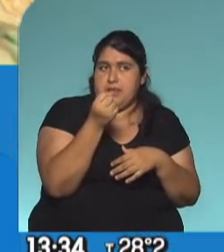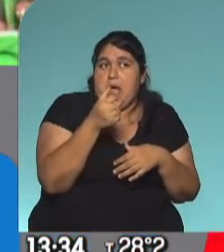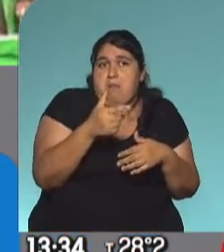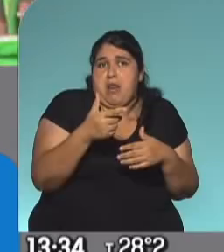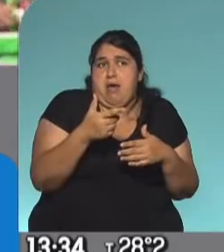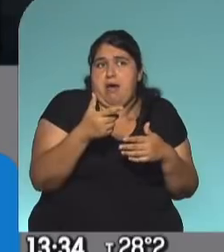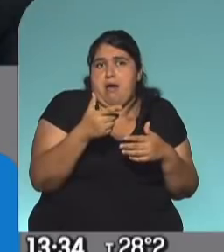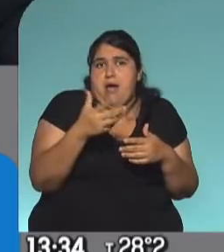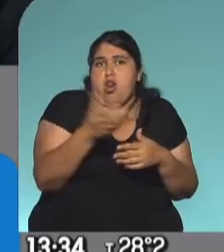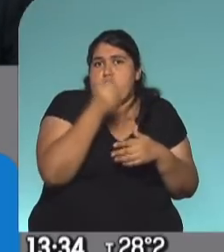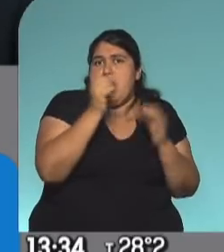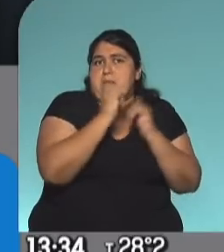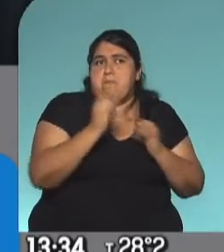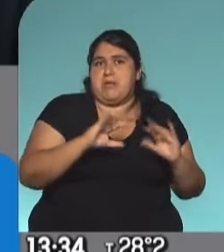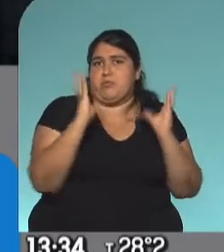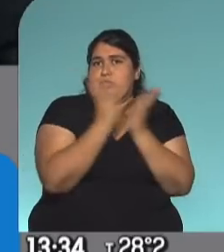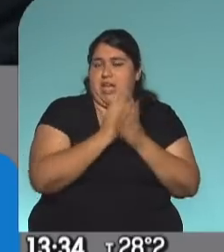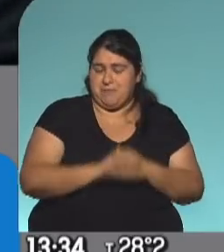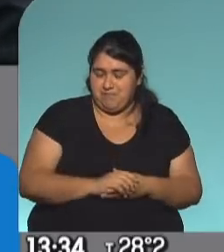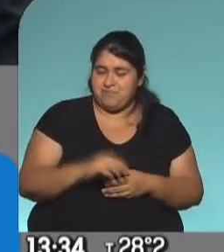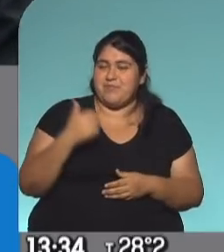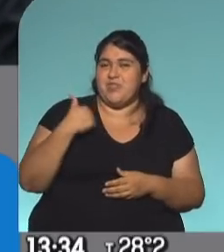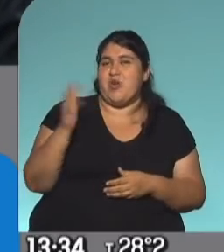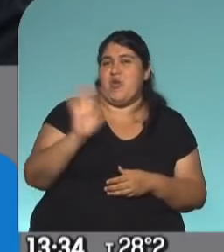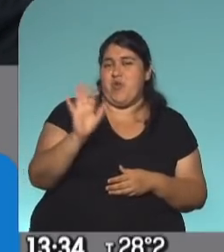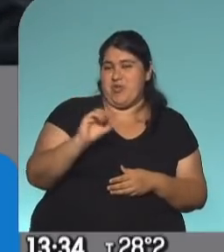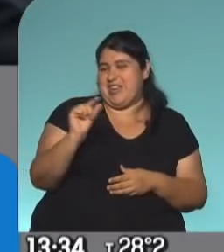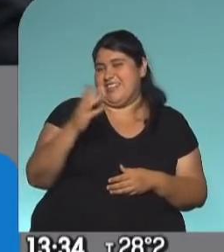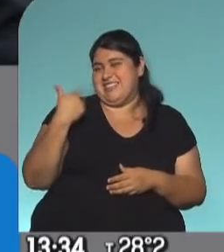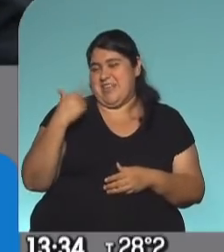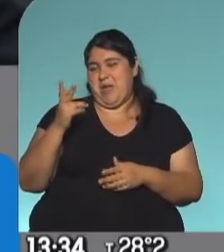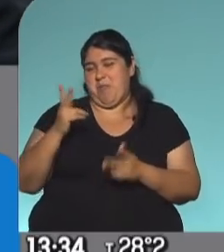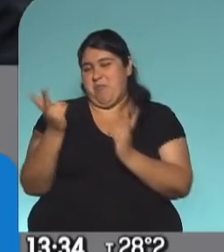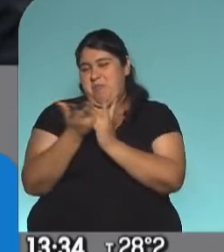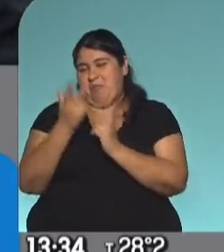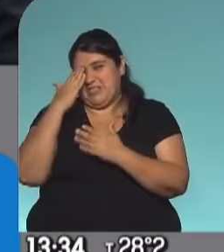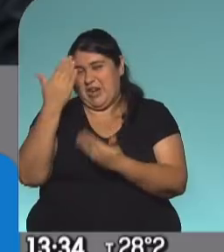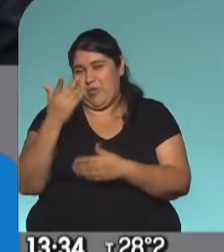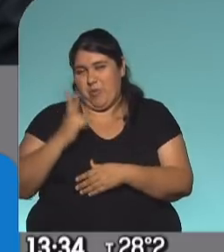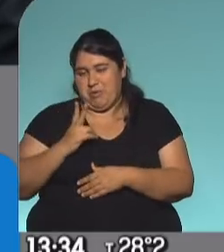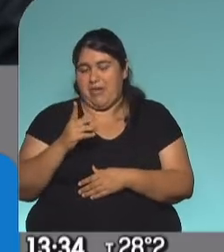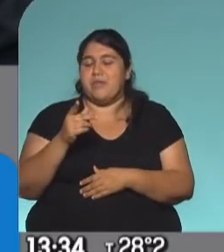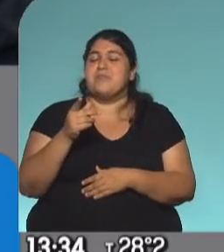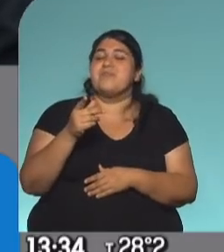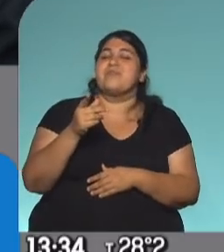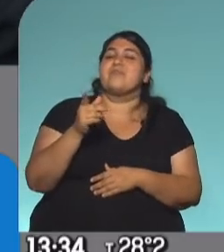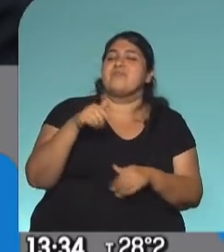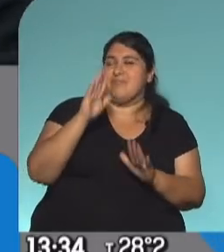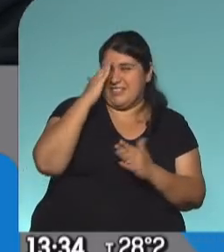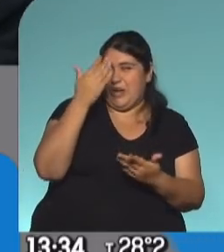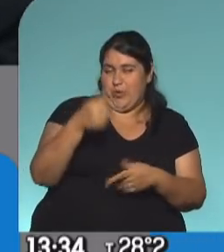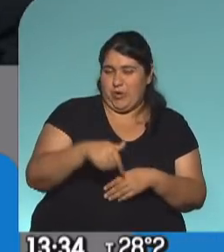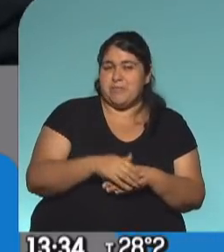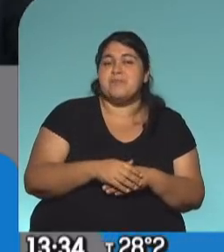mundial. Fortunato, ahora te saludo públicamente, antes lo hicimos en privado. Un papa